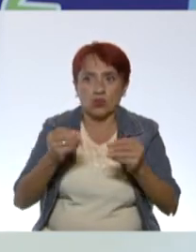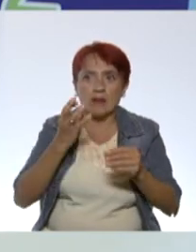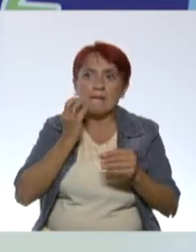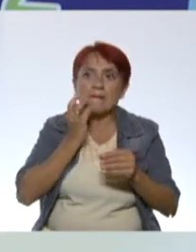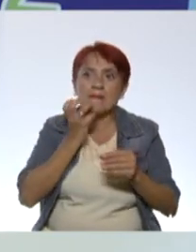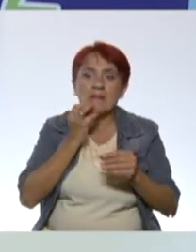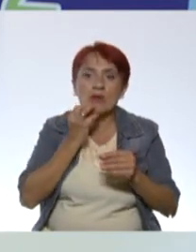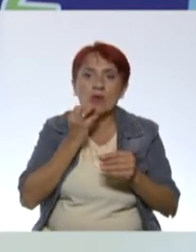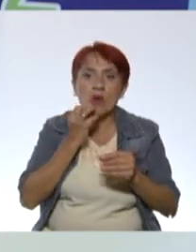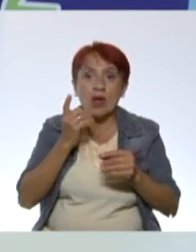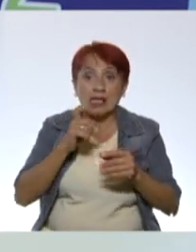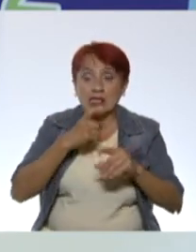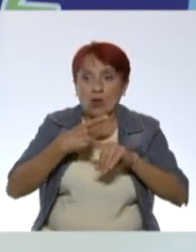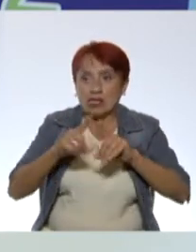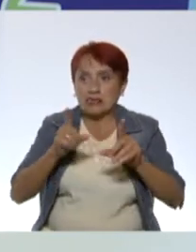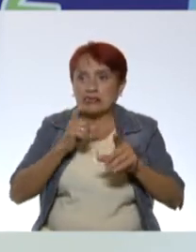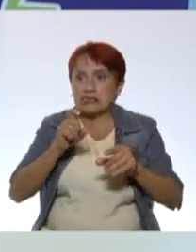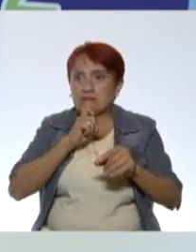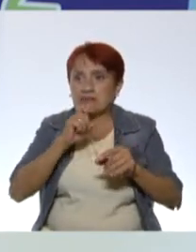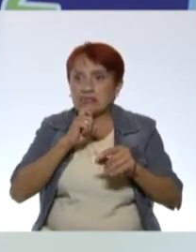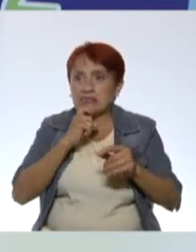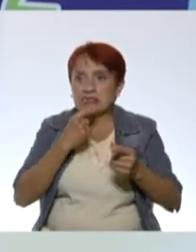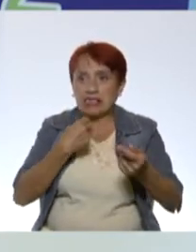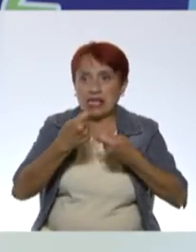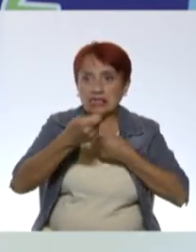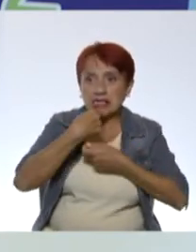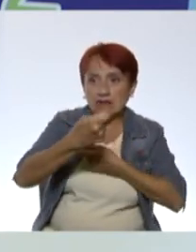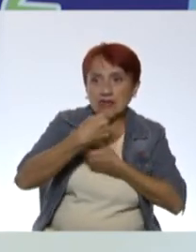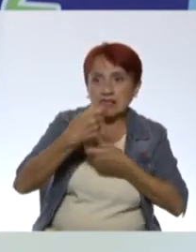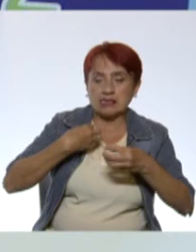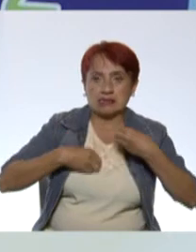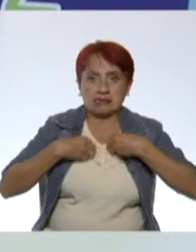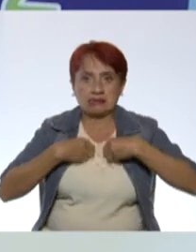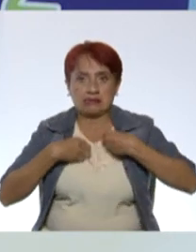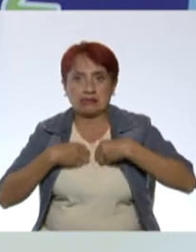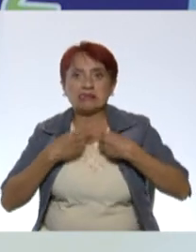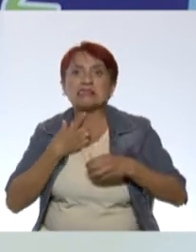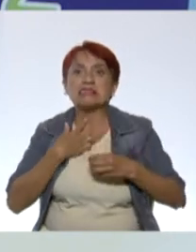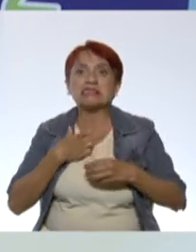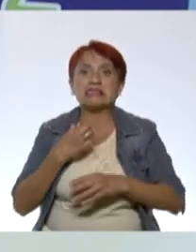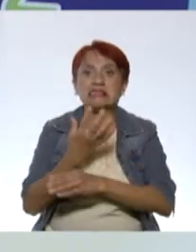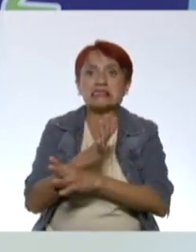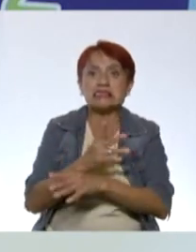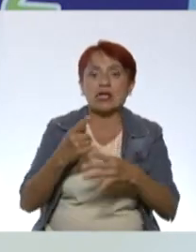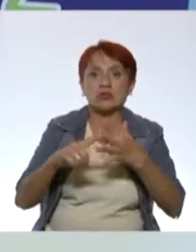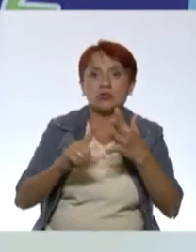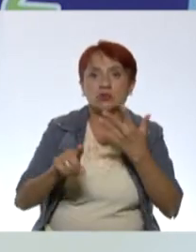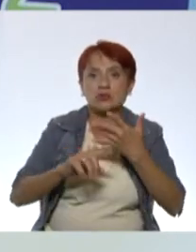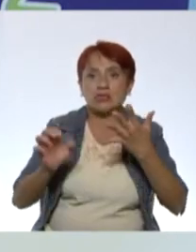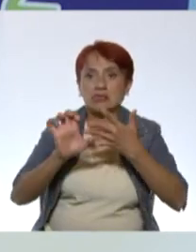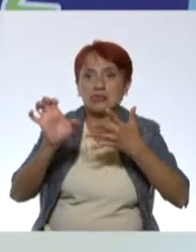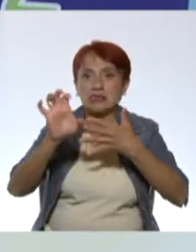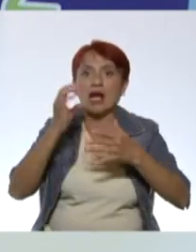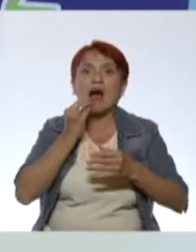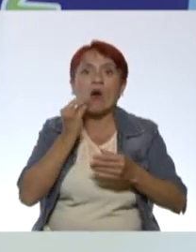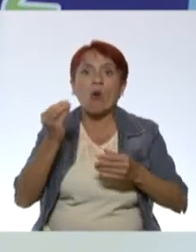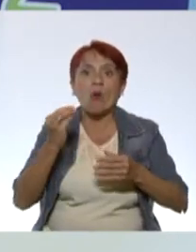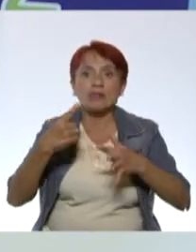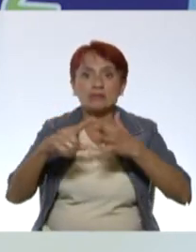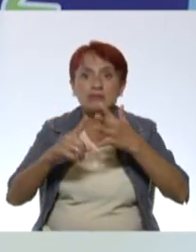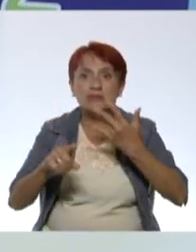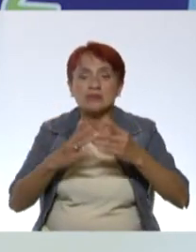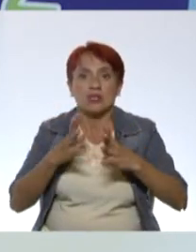Entonces imagínense, si de por sí me cuesta controlar mis impulsos, tengo esa inquietud sexual propia de la etapa adolescente